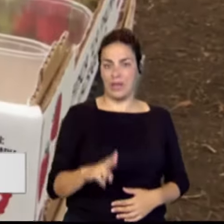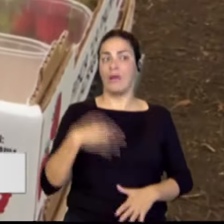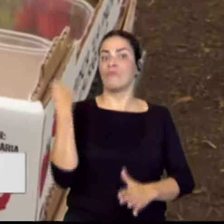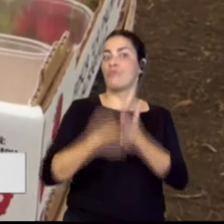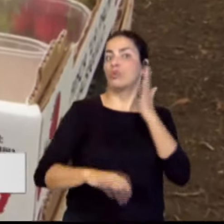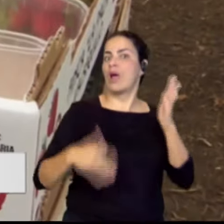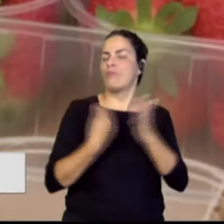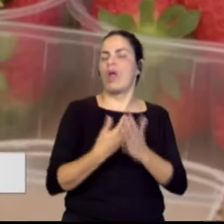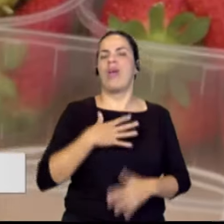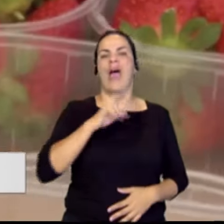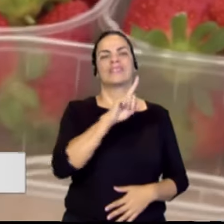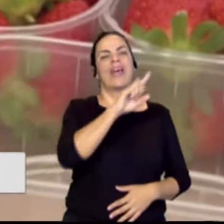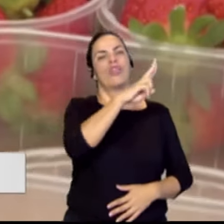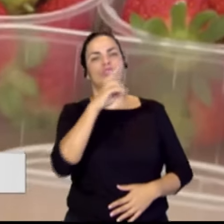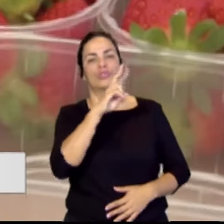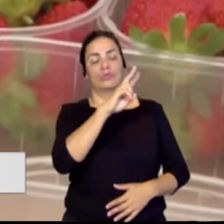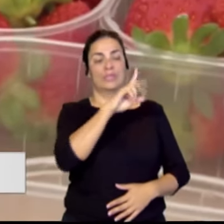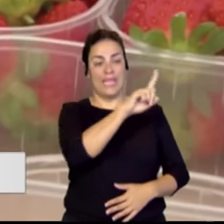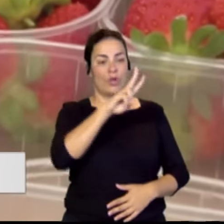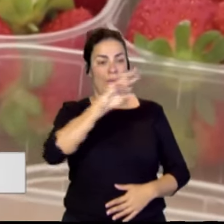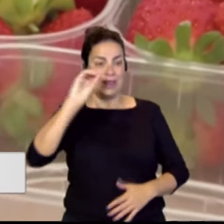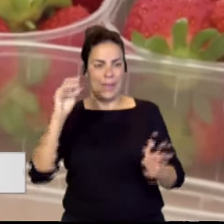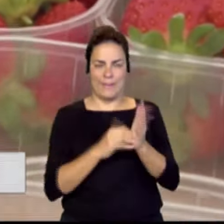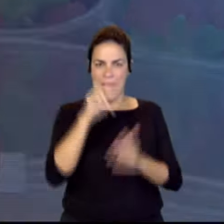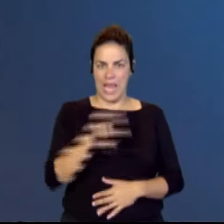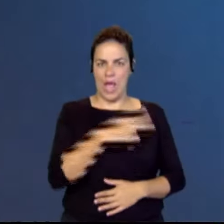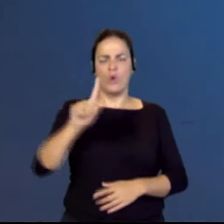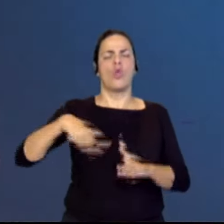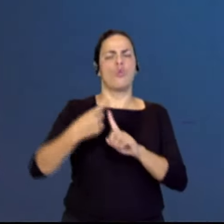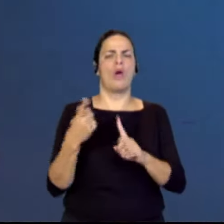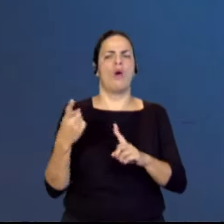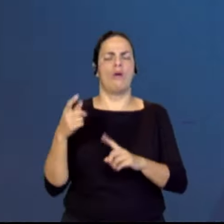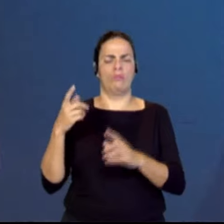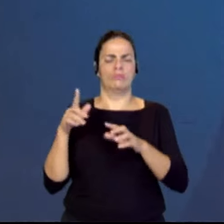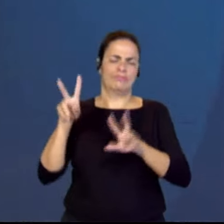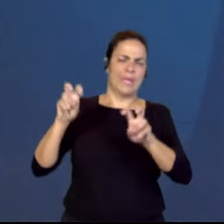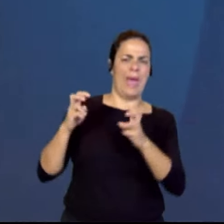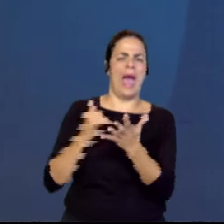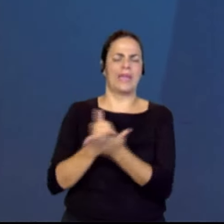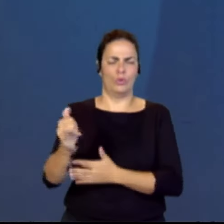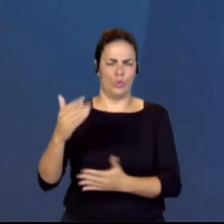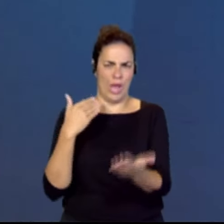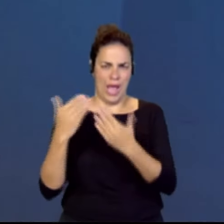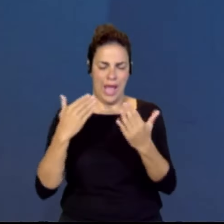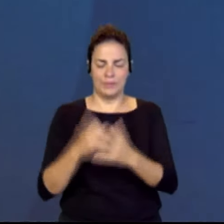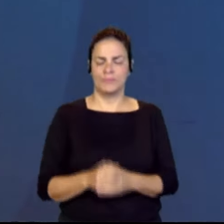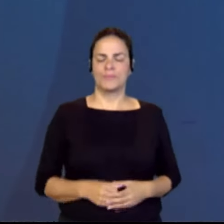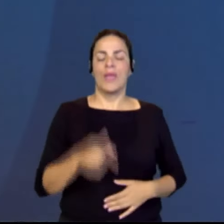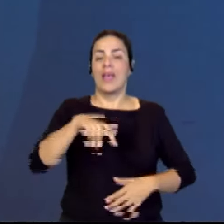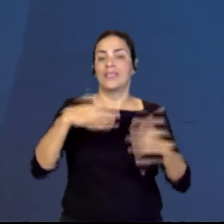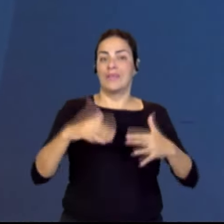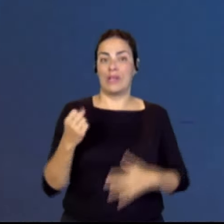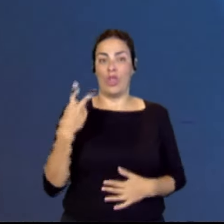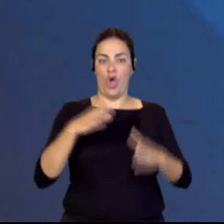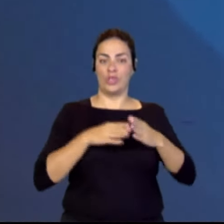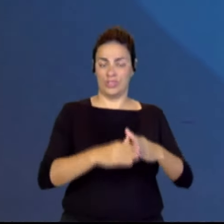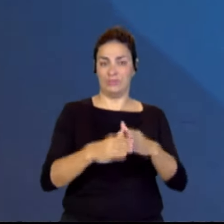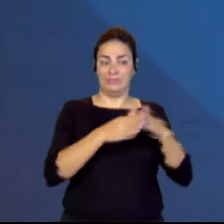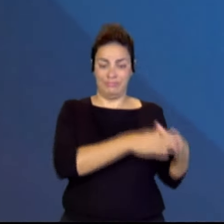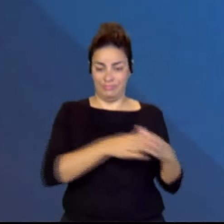hablamos con el director general de agricultura y este miércoles ya han llegado dos cayucos a las Islas uno al